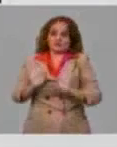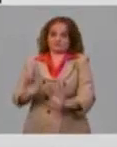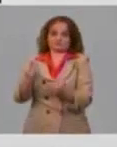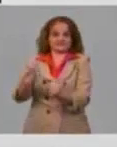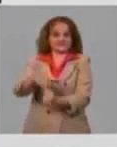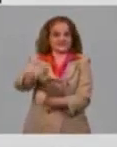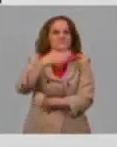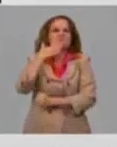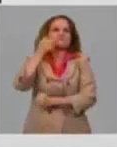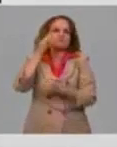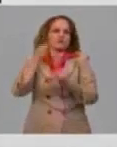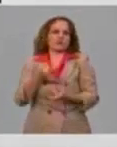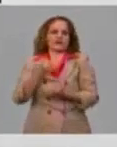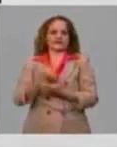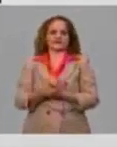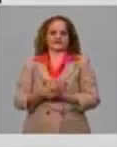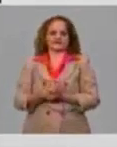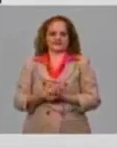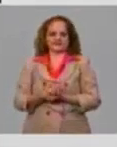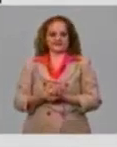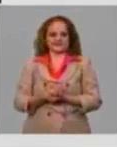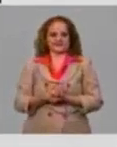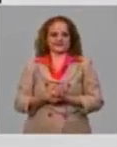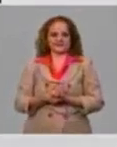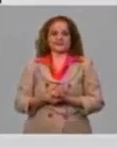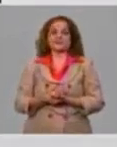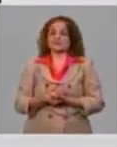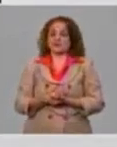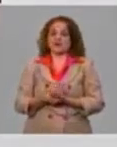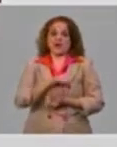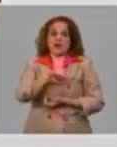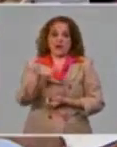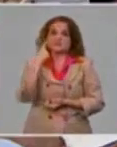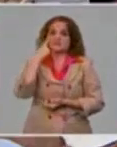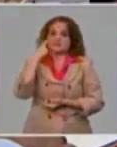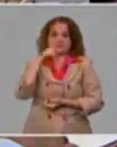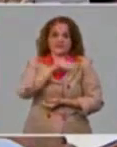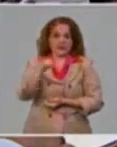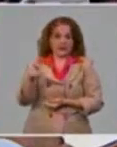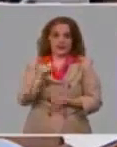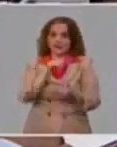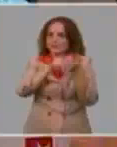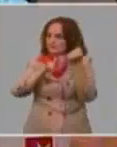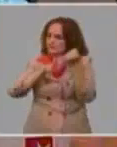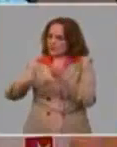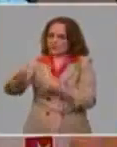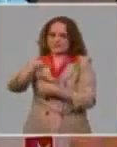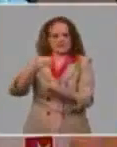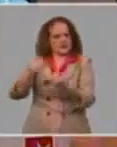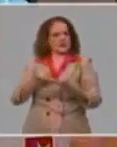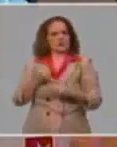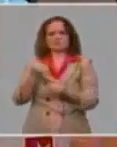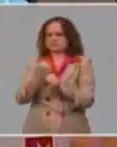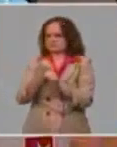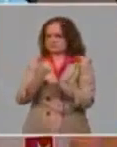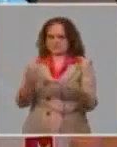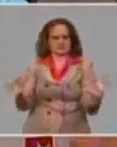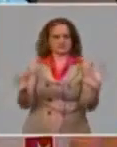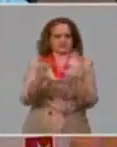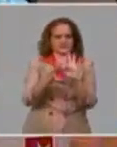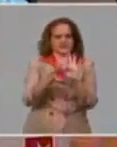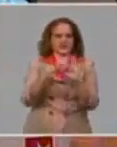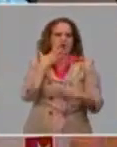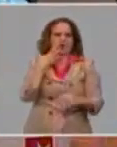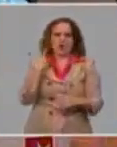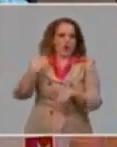de coordinación, no solo a nivel ministerial, sino también las fuerzas constructivas con los consejos de defensa provincial. Directo. Es una coordinación directa